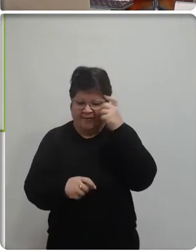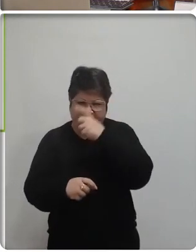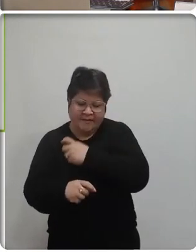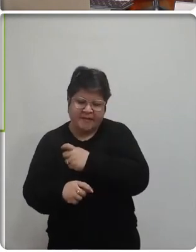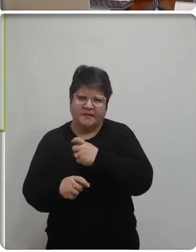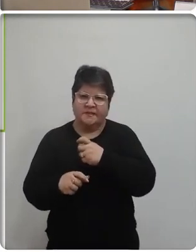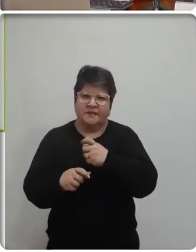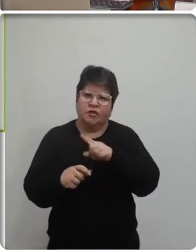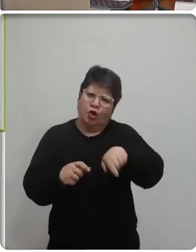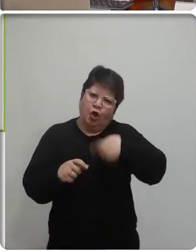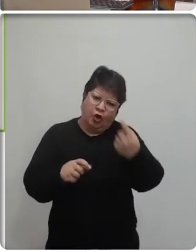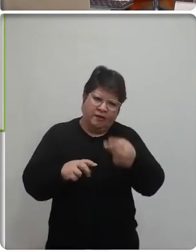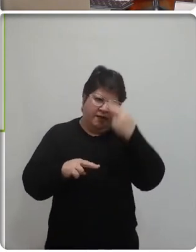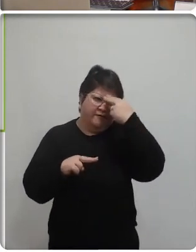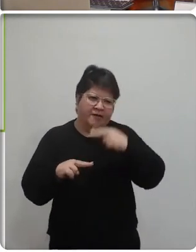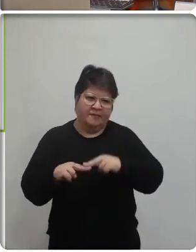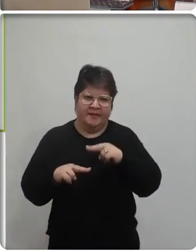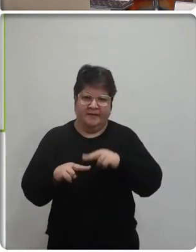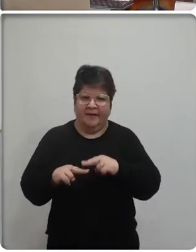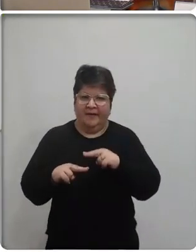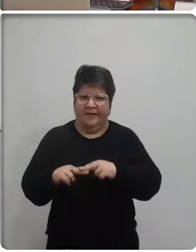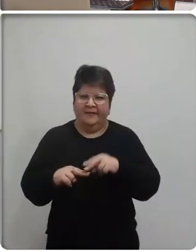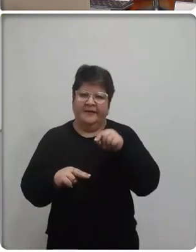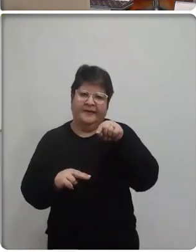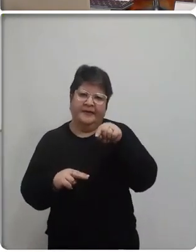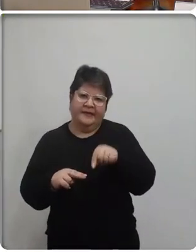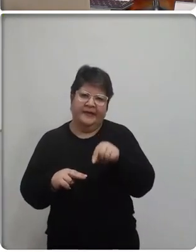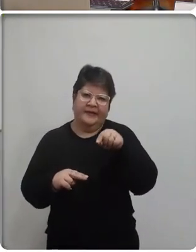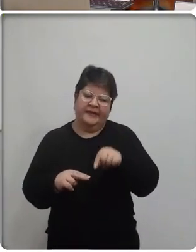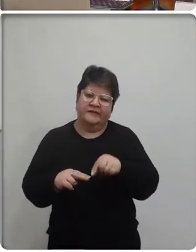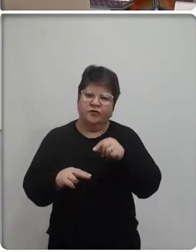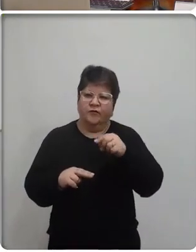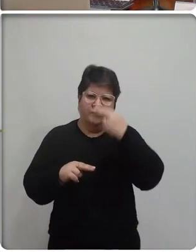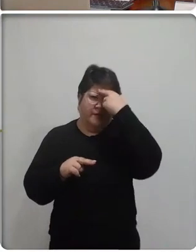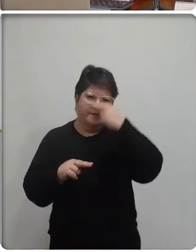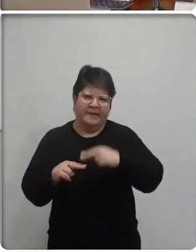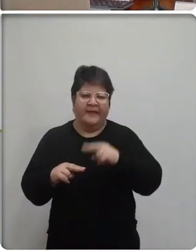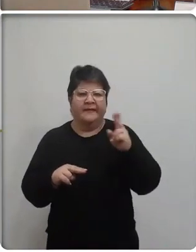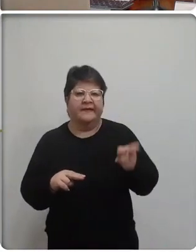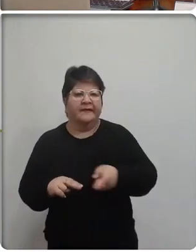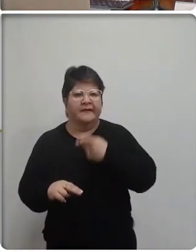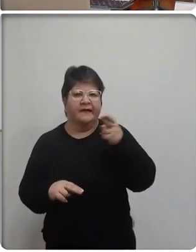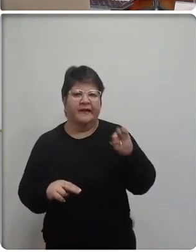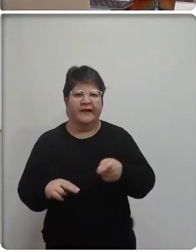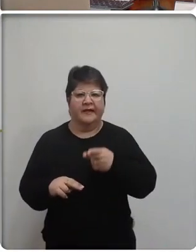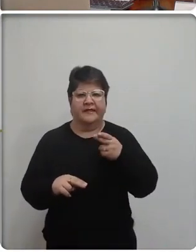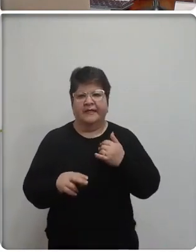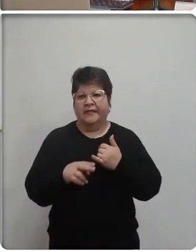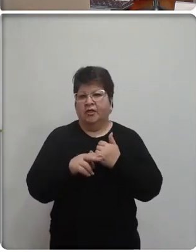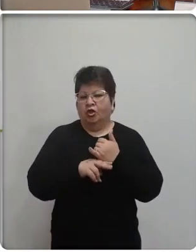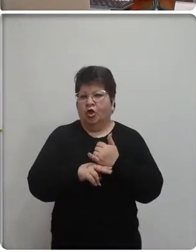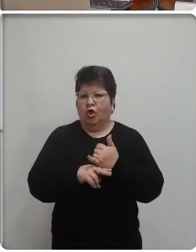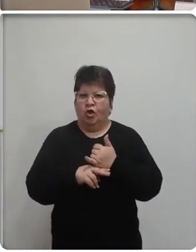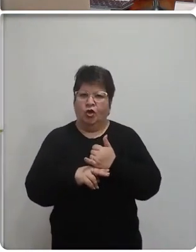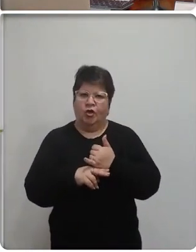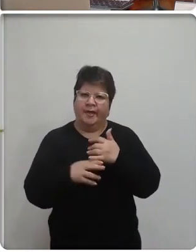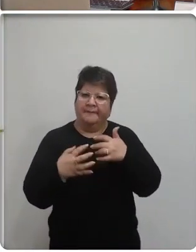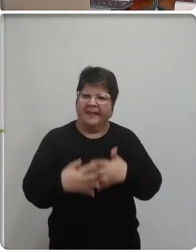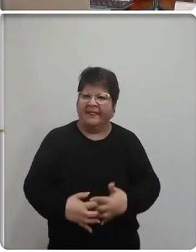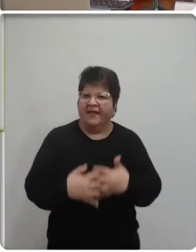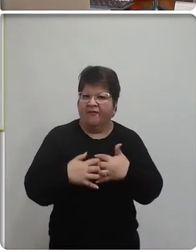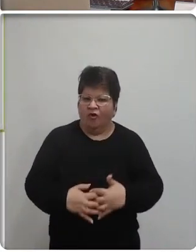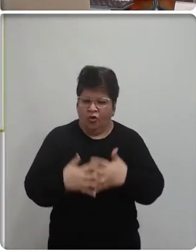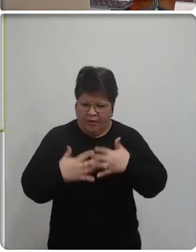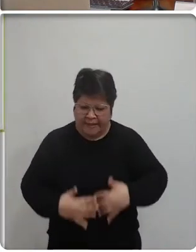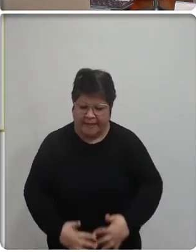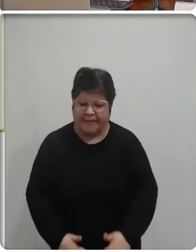cromosomopatías. Estas estaban dentro de lo que era el antiguo equipo de enfermedades raras. Los errores innatos del metabolismo, y hay una lista taxativa